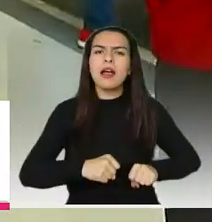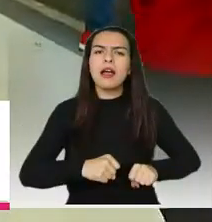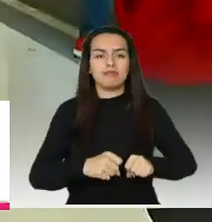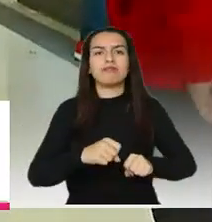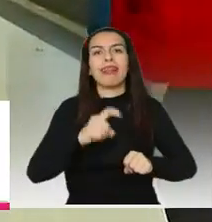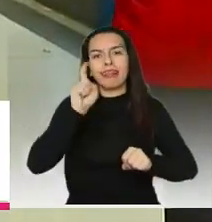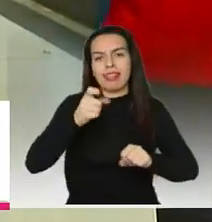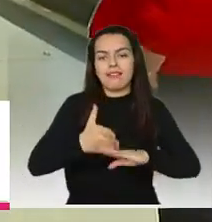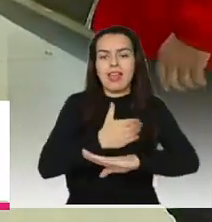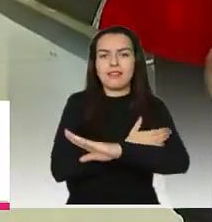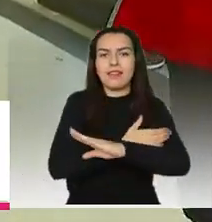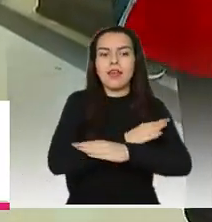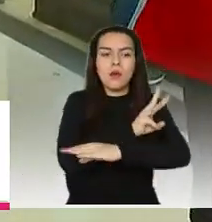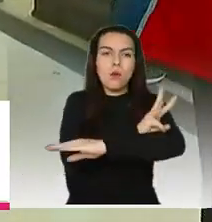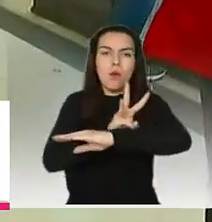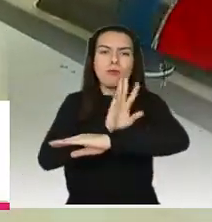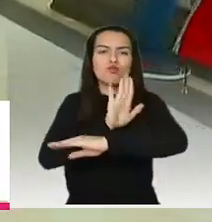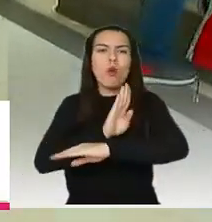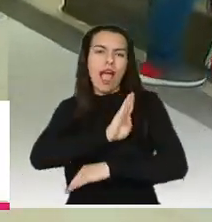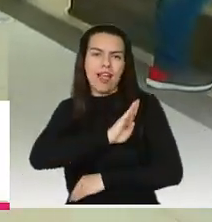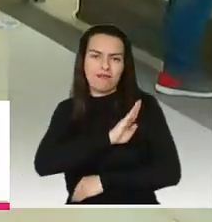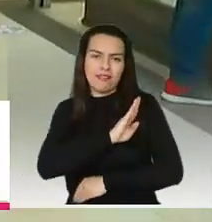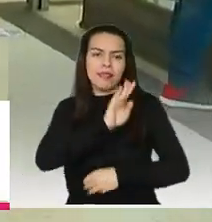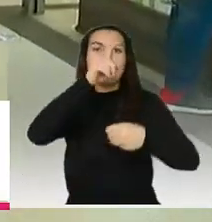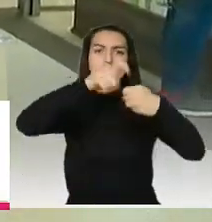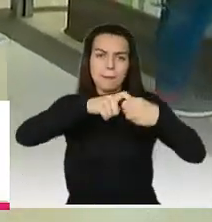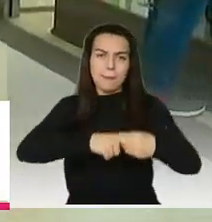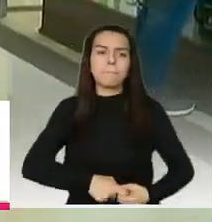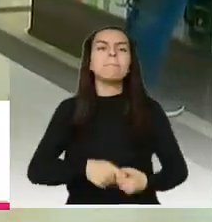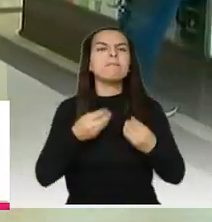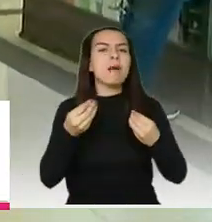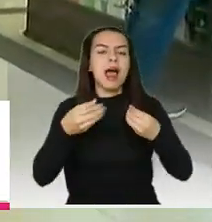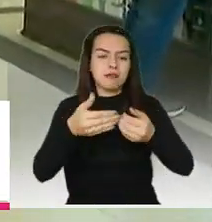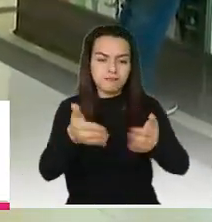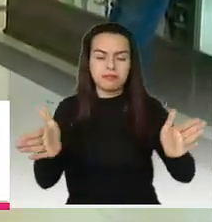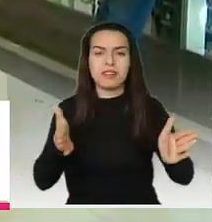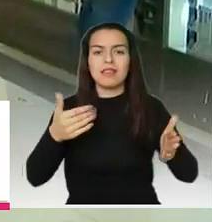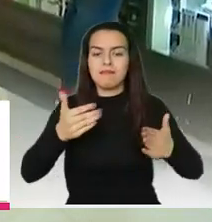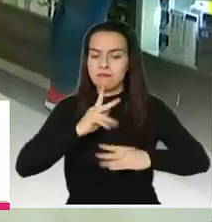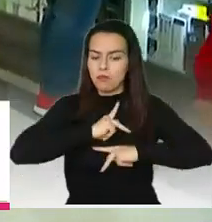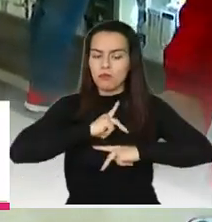y así poder abrir los negocios, así poder abrir todos los centros comerciales y que se